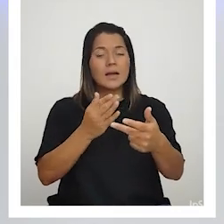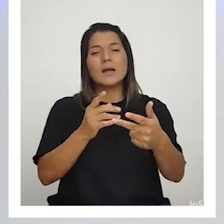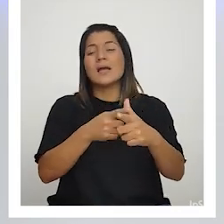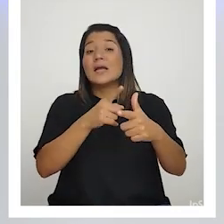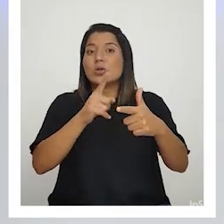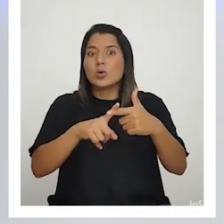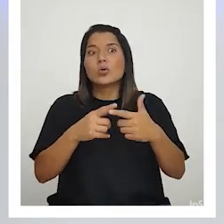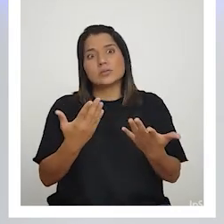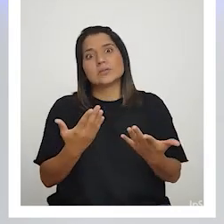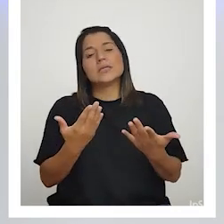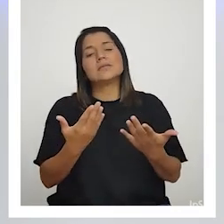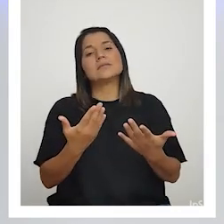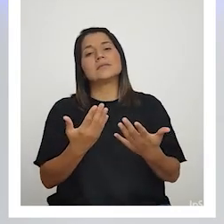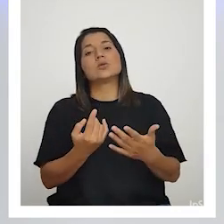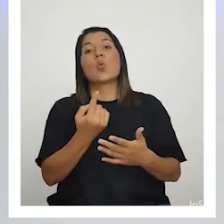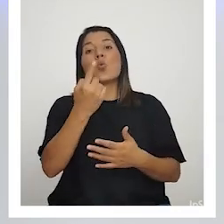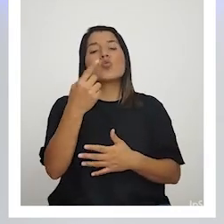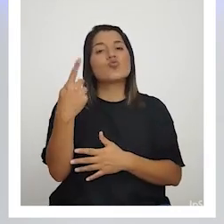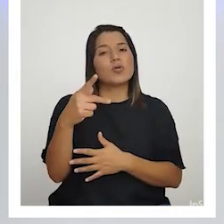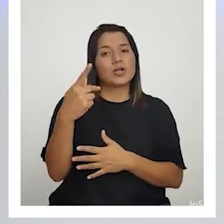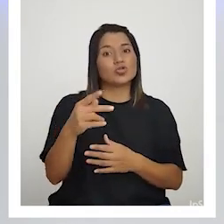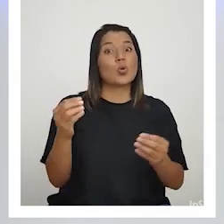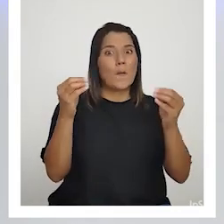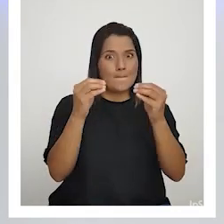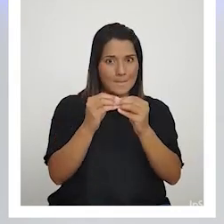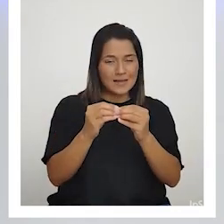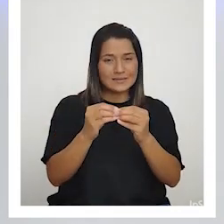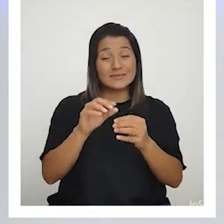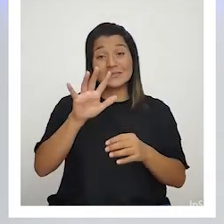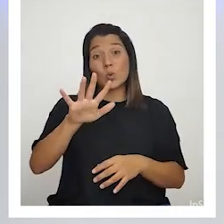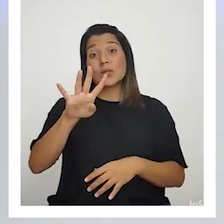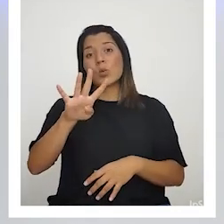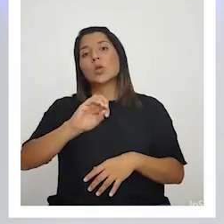de riesgo asociado hasta de un 54% con lo que es